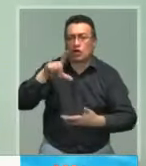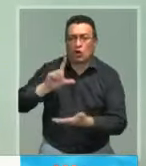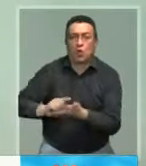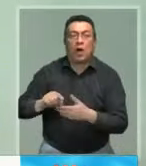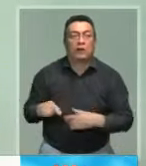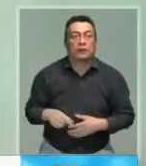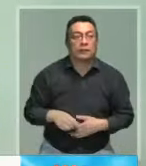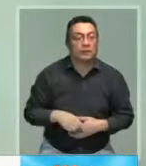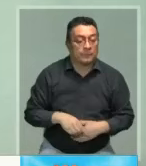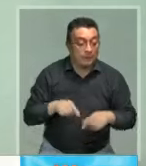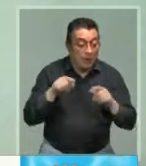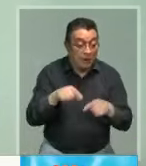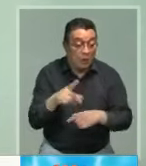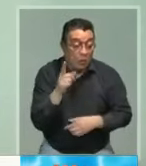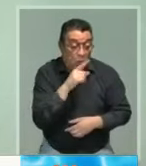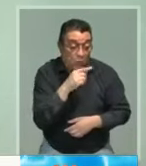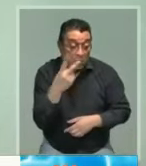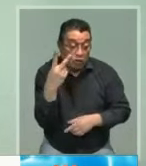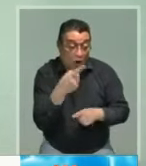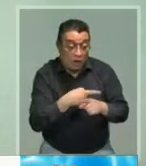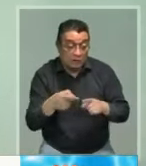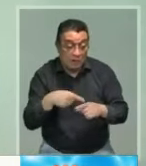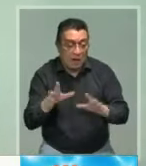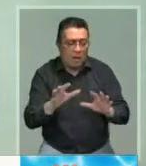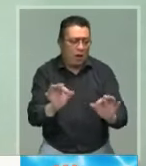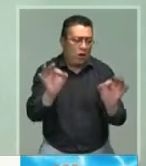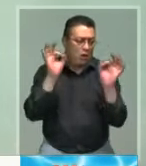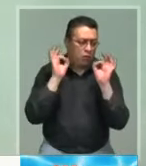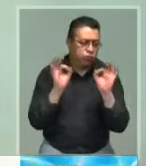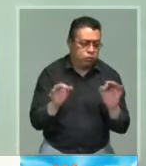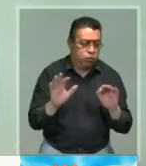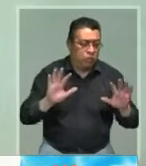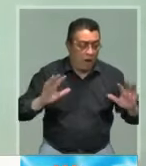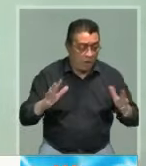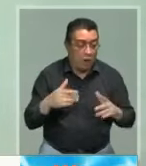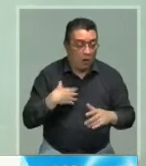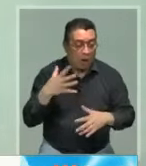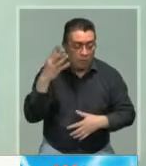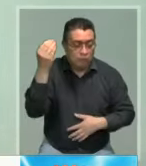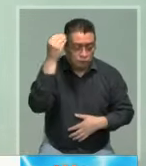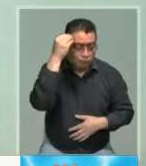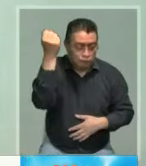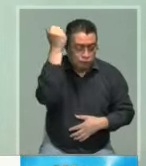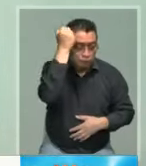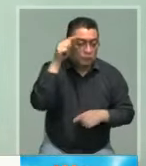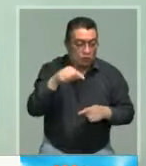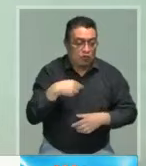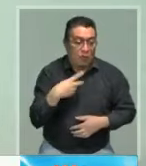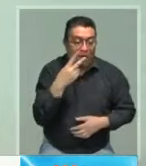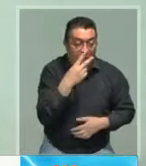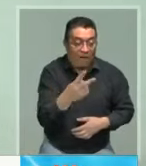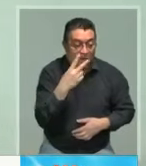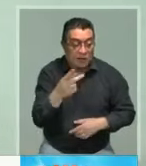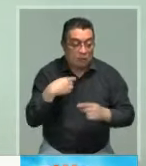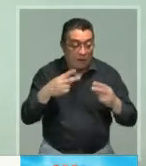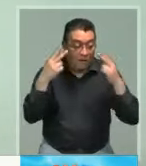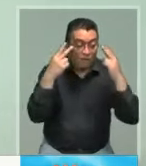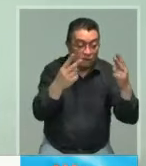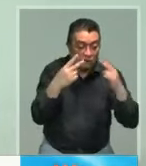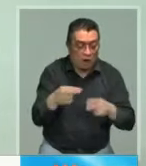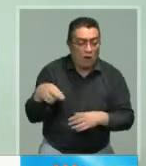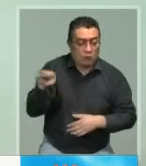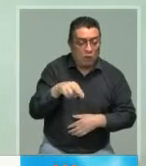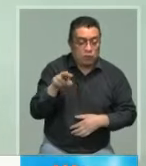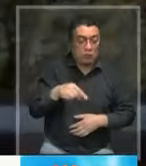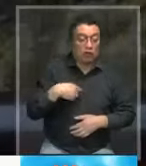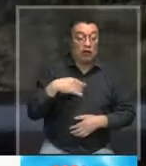the last 2 weeks have just been amazing. Probably the most beautiful place we have ever seen, and we are frequent travelers, but we will